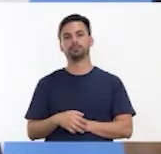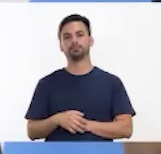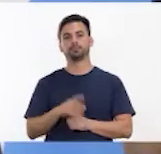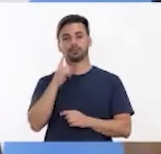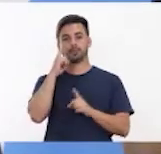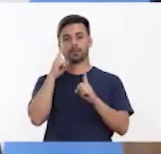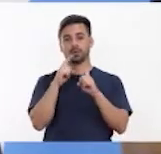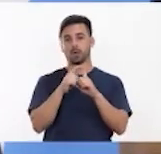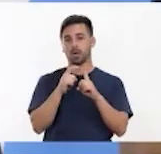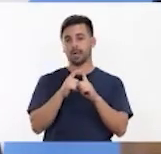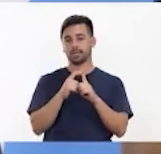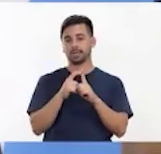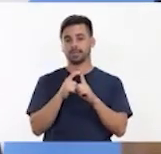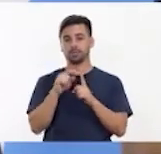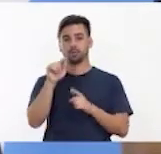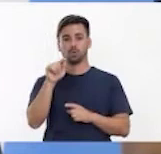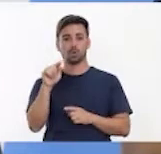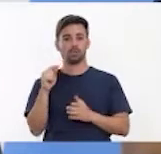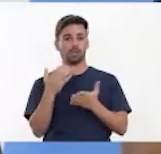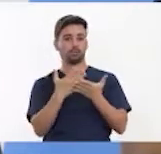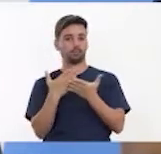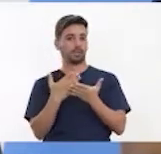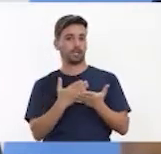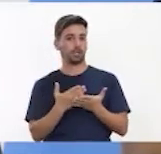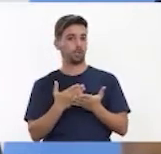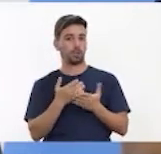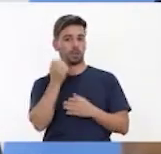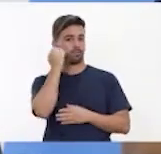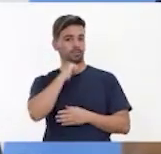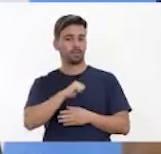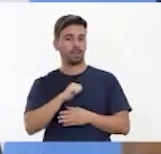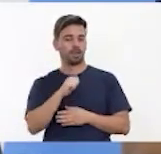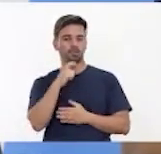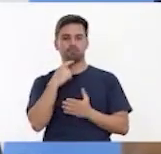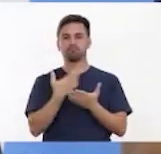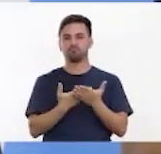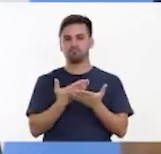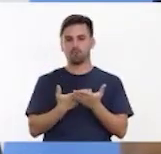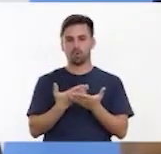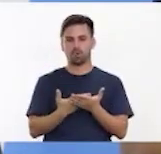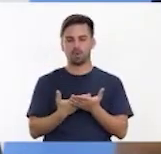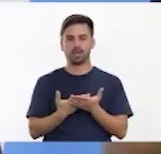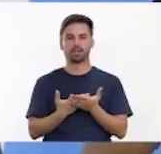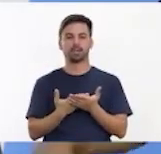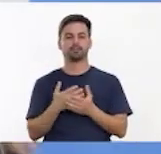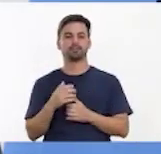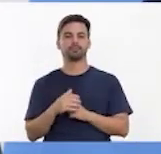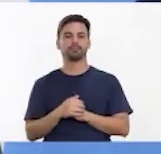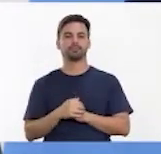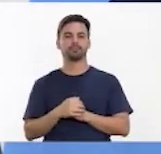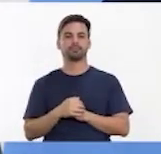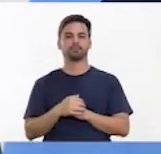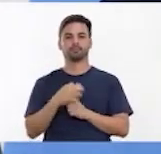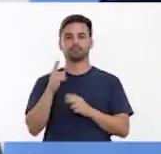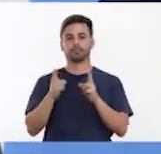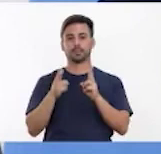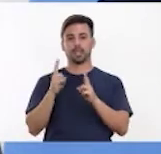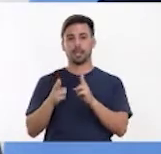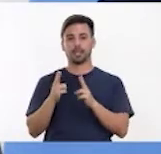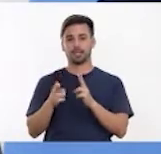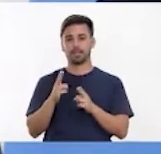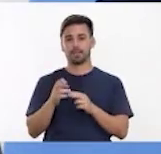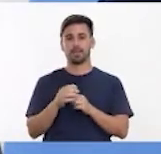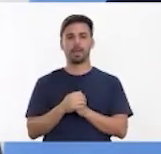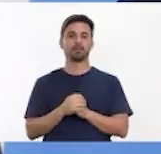Con el fin de que se ejerciten, les proponemos las siguientes actividades de su cuaderno de trabajo